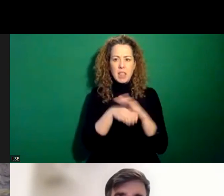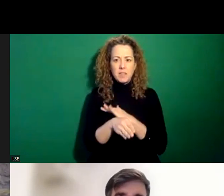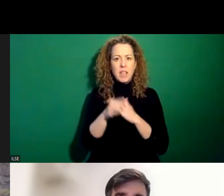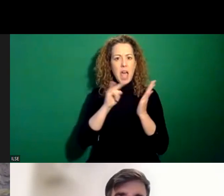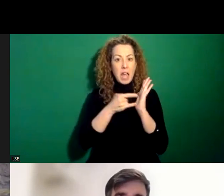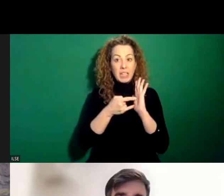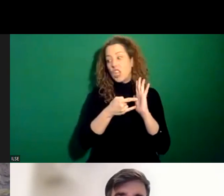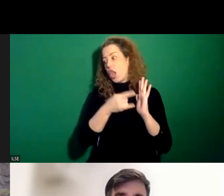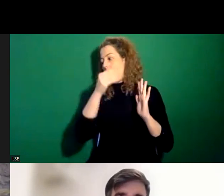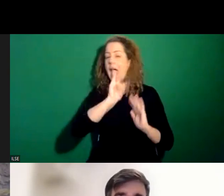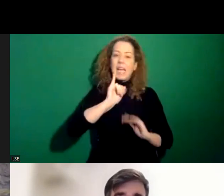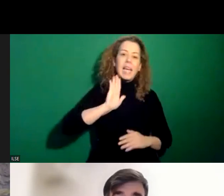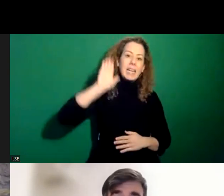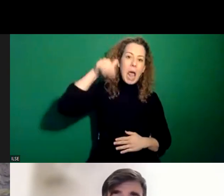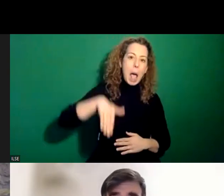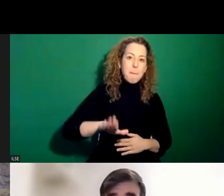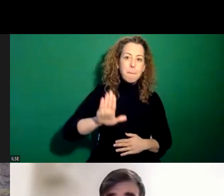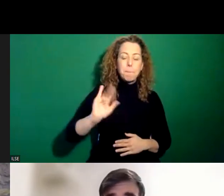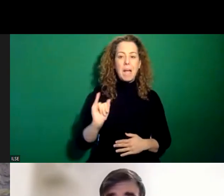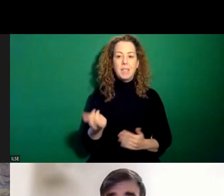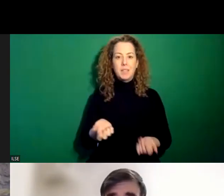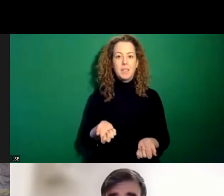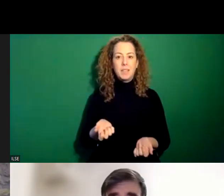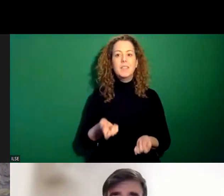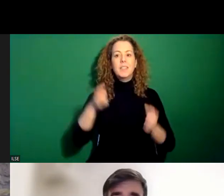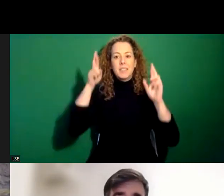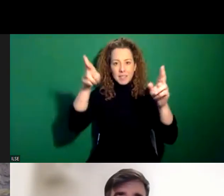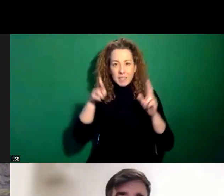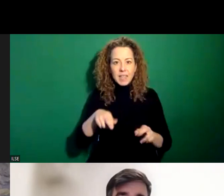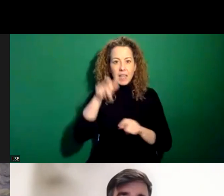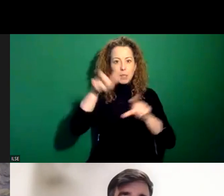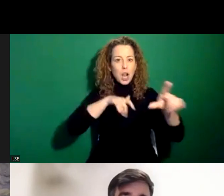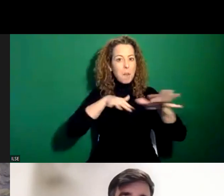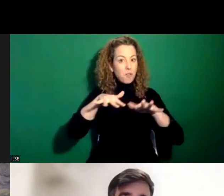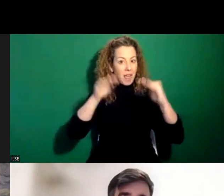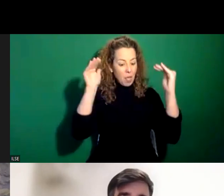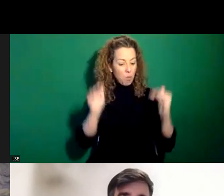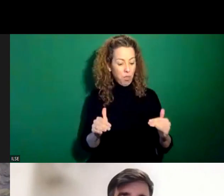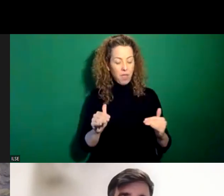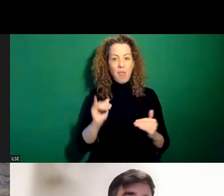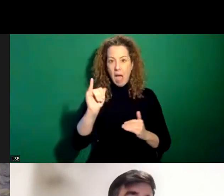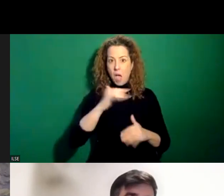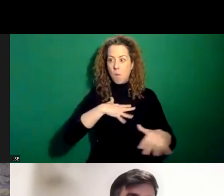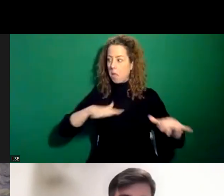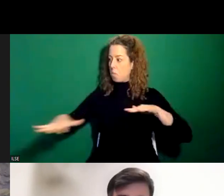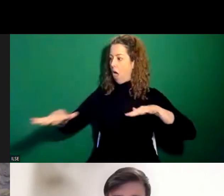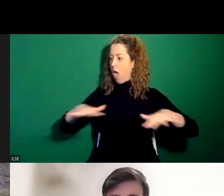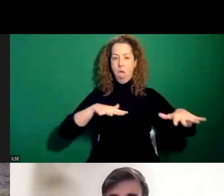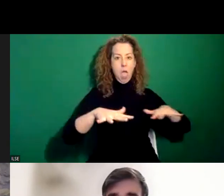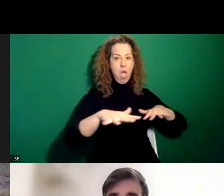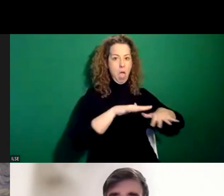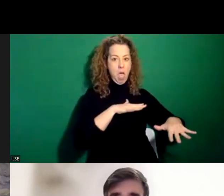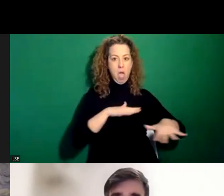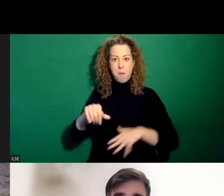arquitectónica, en el que haya rampas, en el que, sobre todo en las residencias que hay personas con una movilidad reducida, se puedan mover de una forma lo